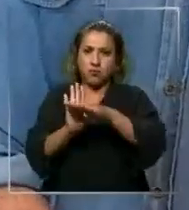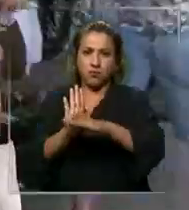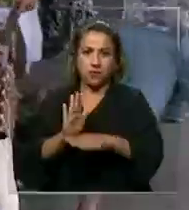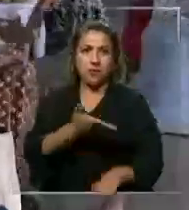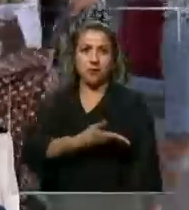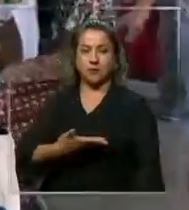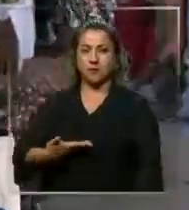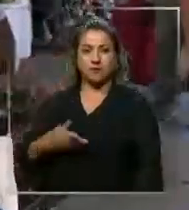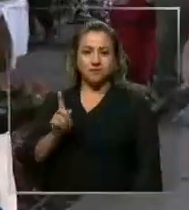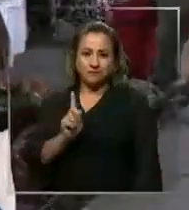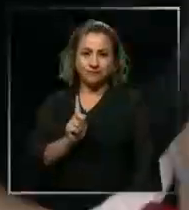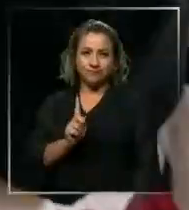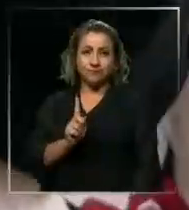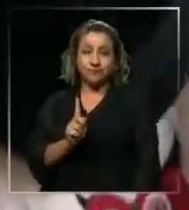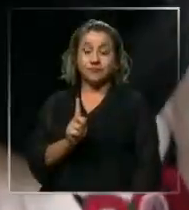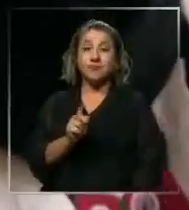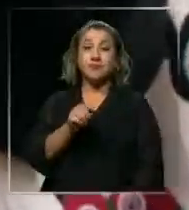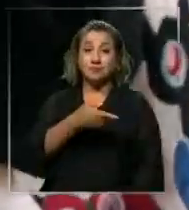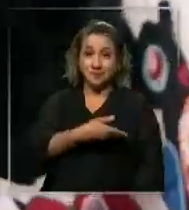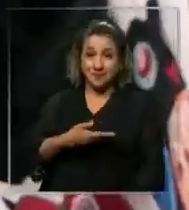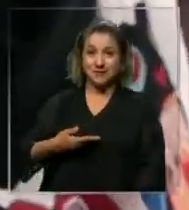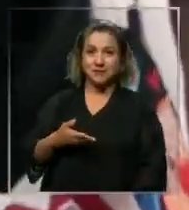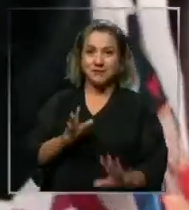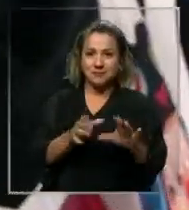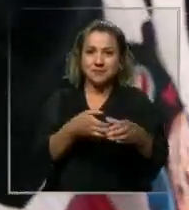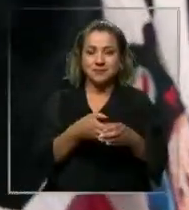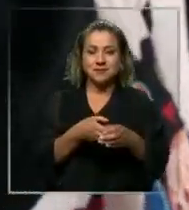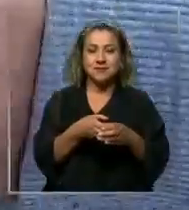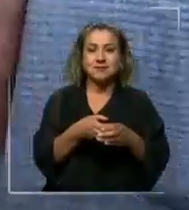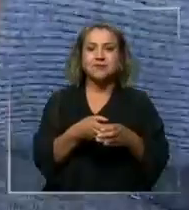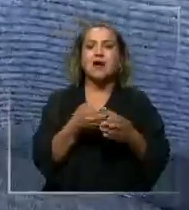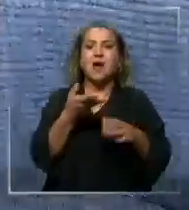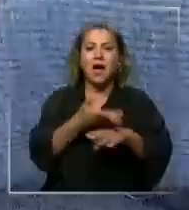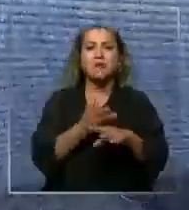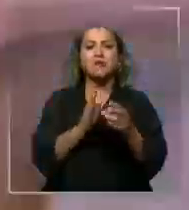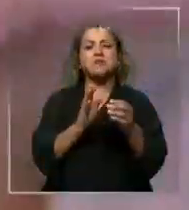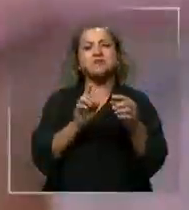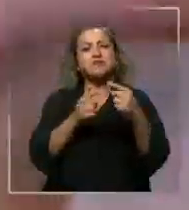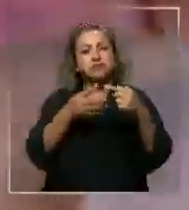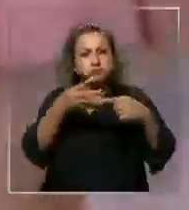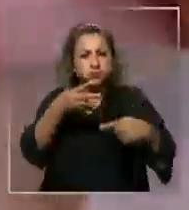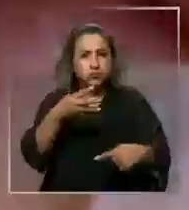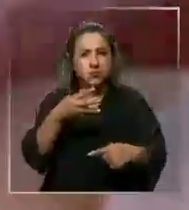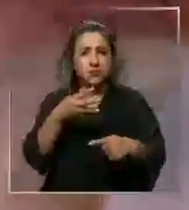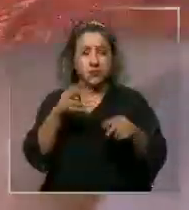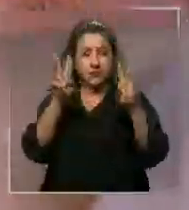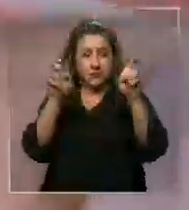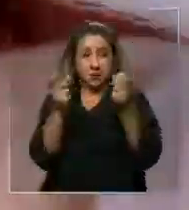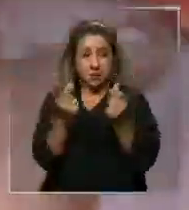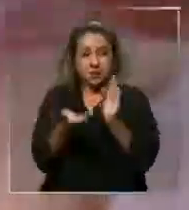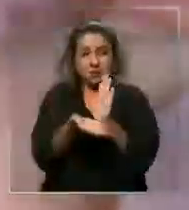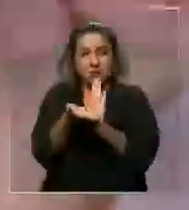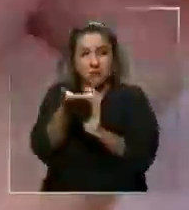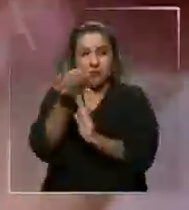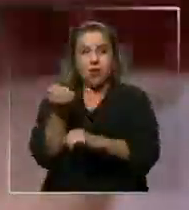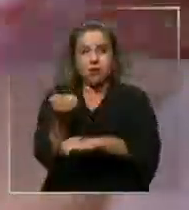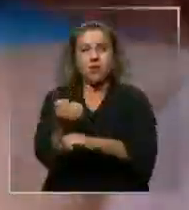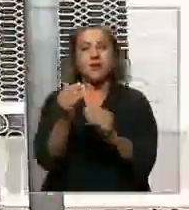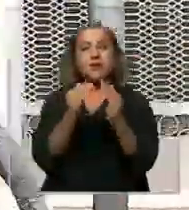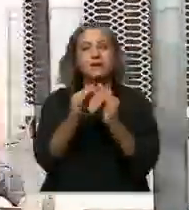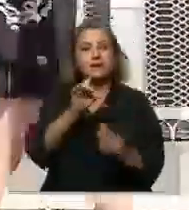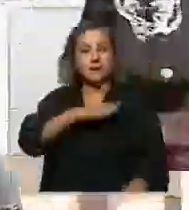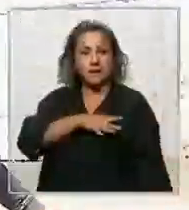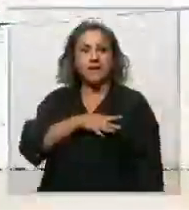gobierno desde el ejecutivo señalan que hay una serie de medidas económicas a largo plazo que buscarán ayudar a los hogares